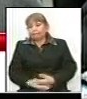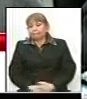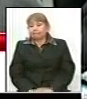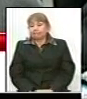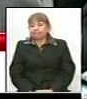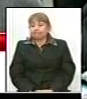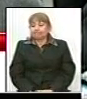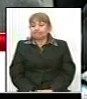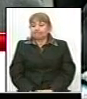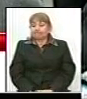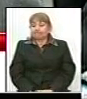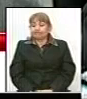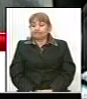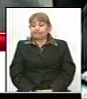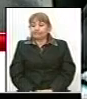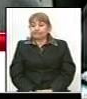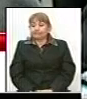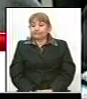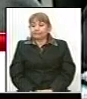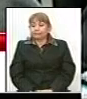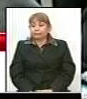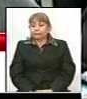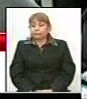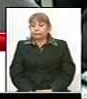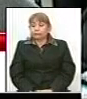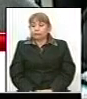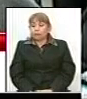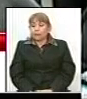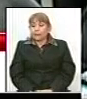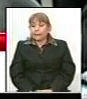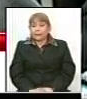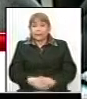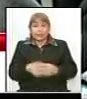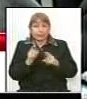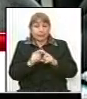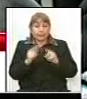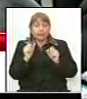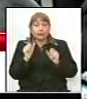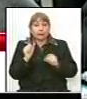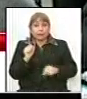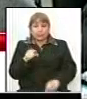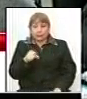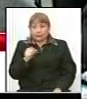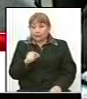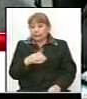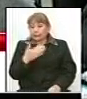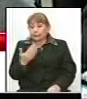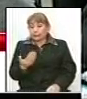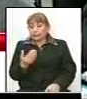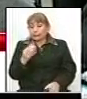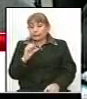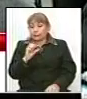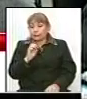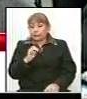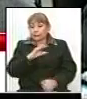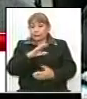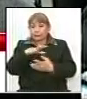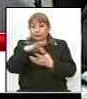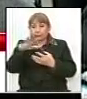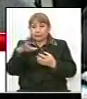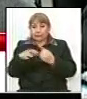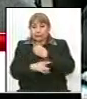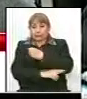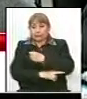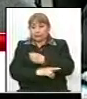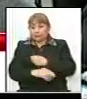nacional. La siguiente. Pero bueno, hay un ratito. Pero sí, gracias a Dios, tenemos ahora geriatras en todo nivel nacional, ¿no?